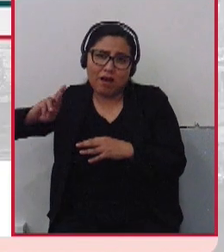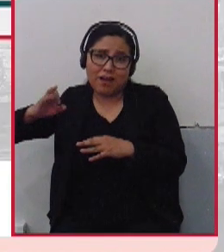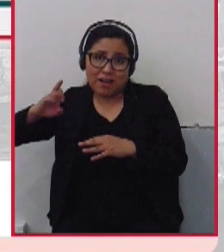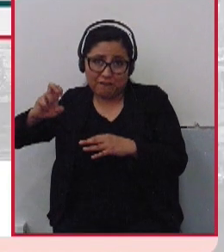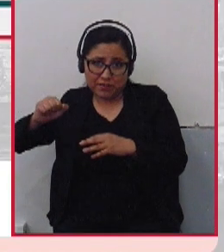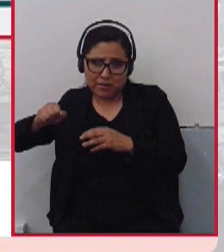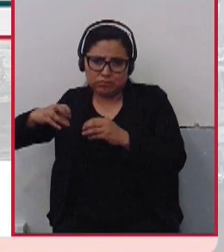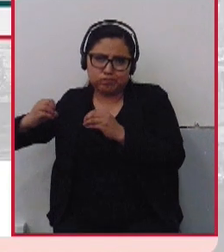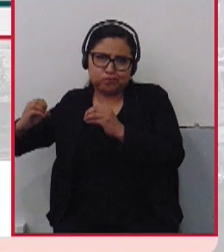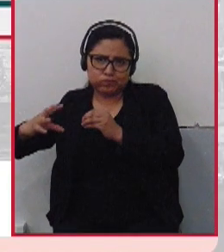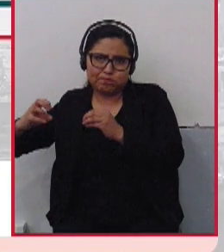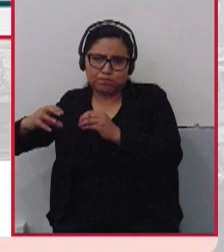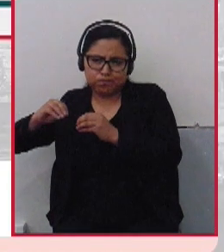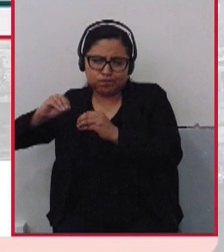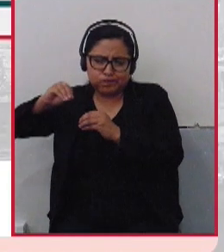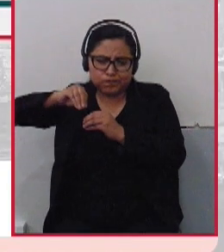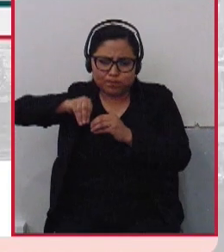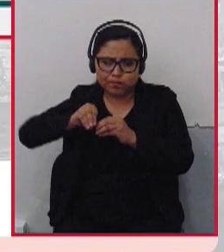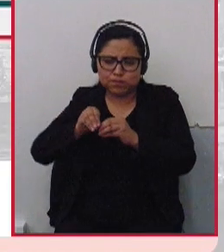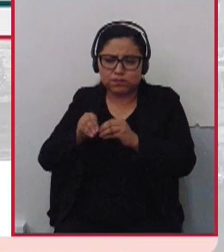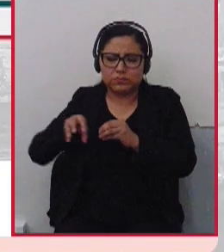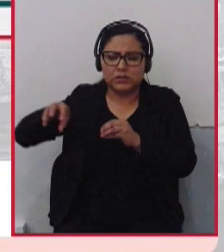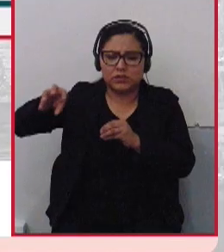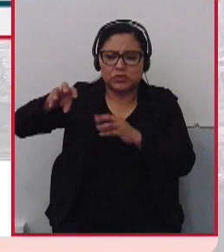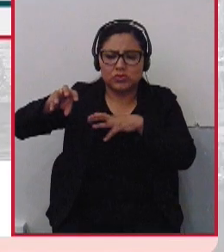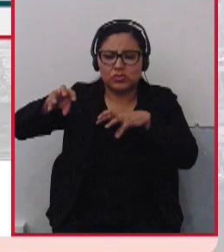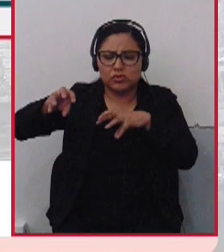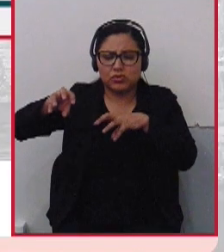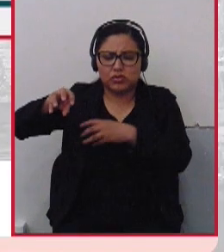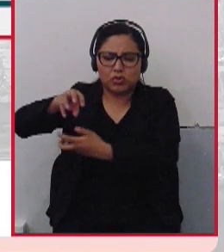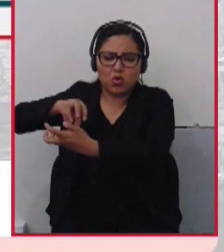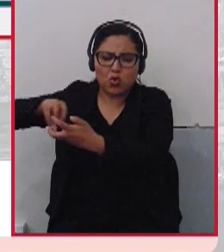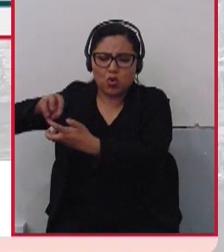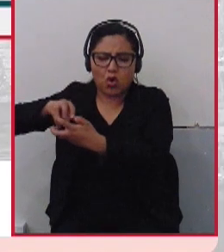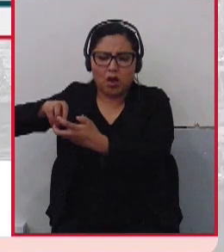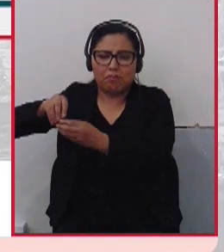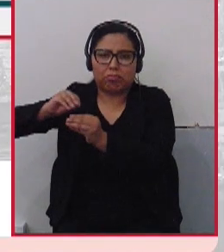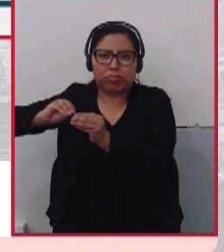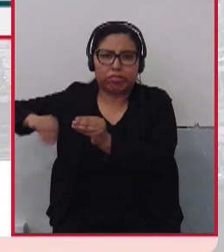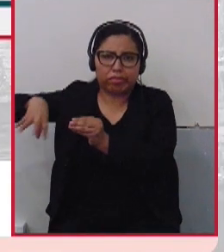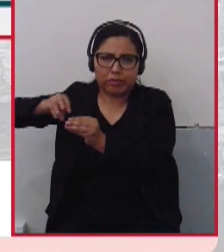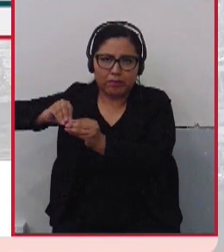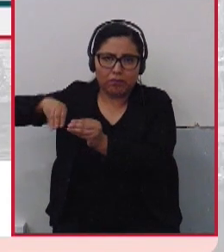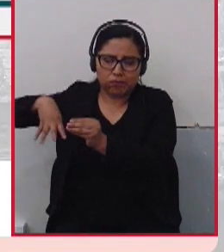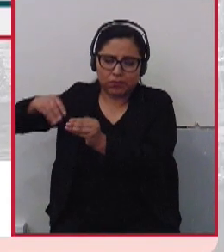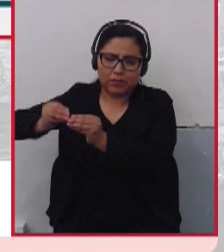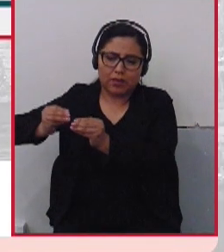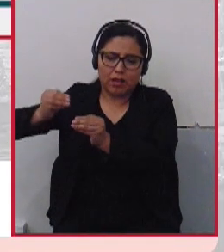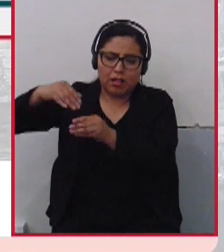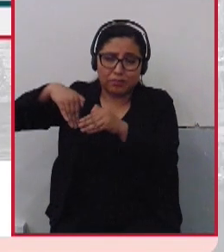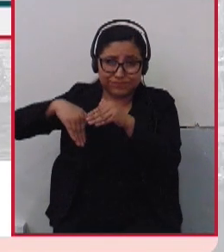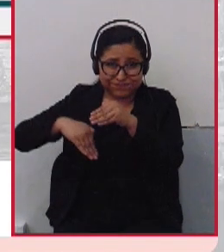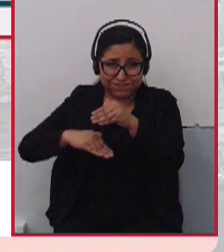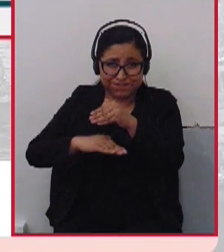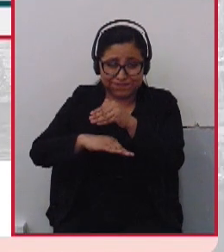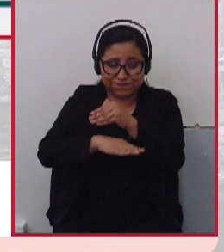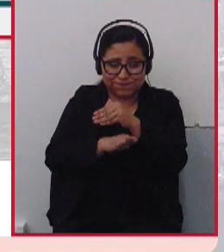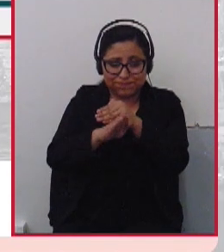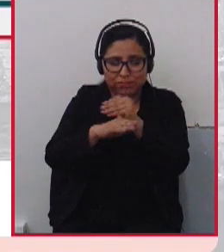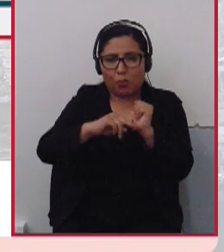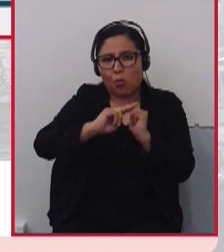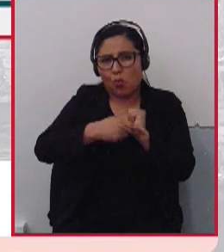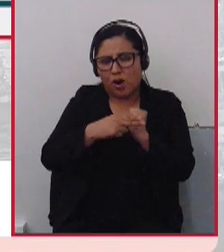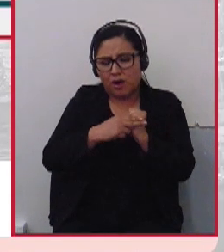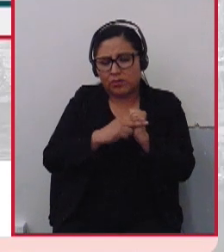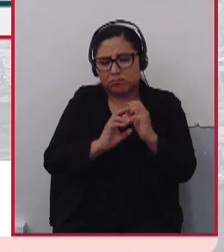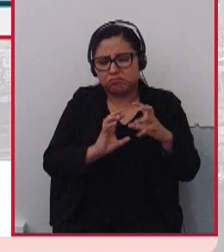bombeado a estos 2 nidos de ciclones, lo deslamamos, el underflow, lo